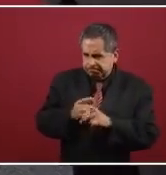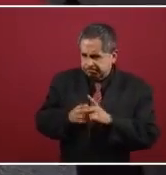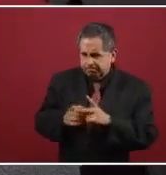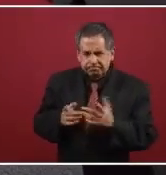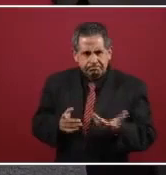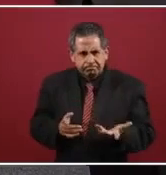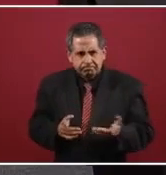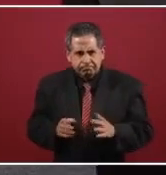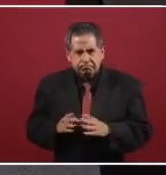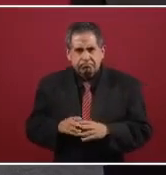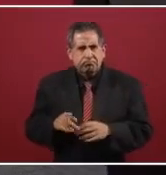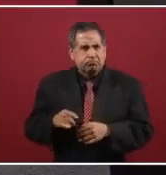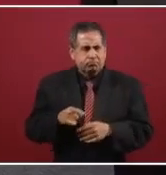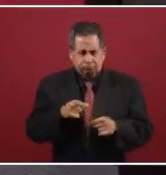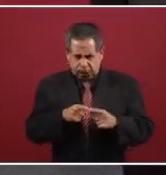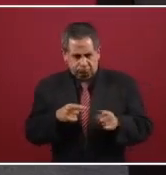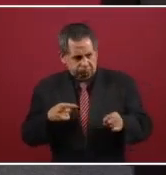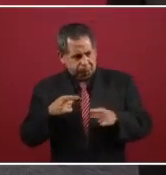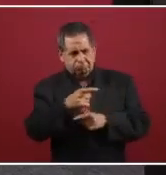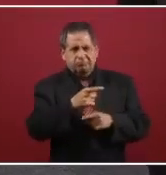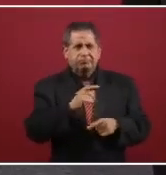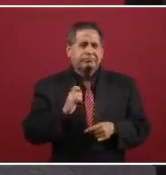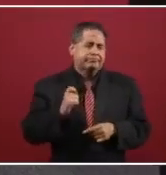condenando el modelo neoliberal,